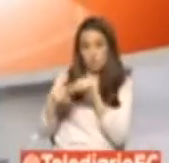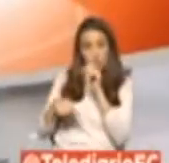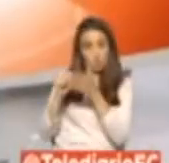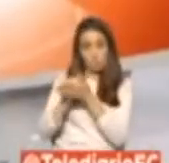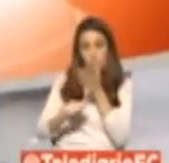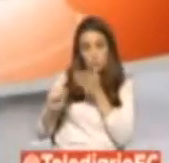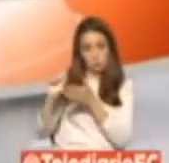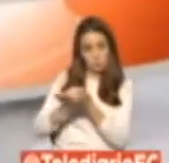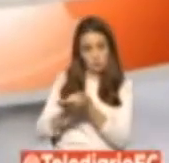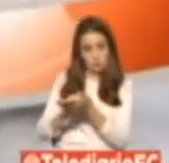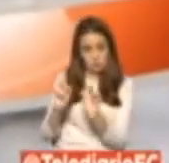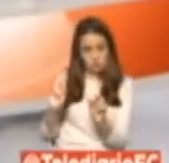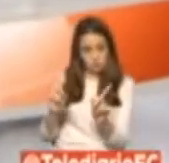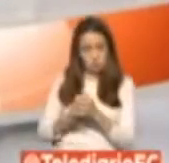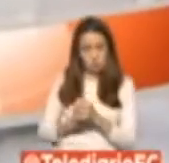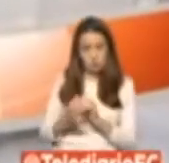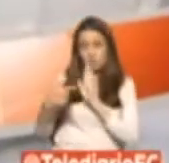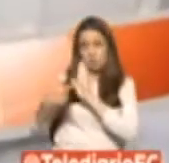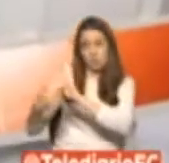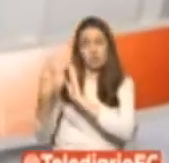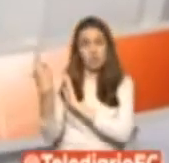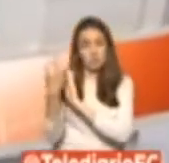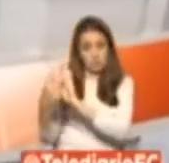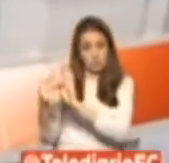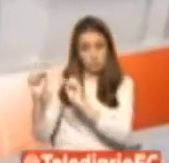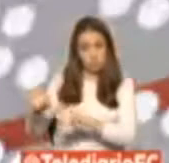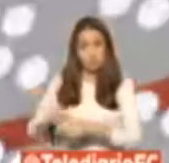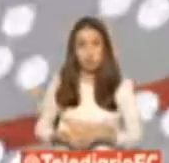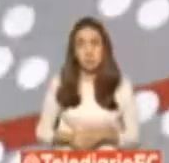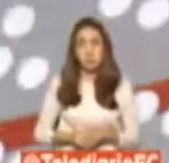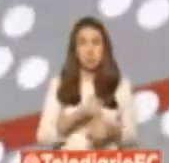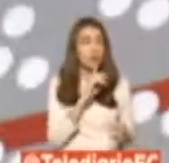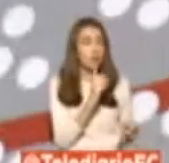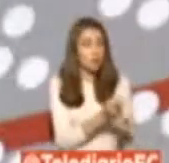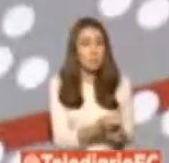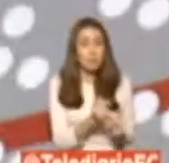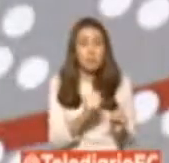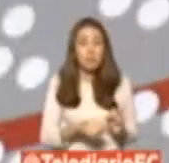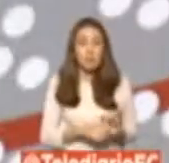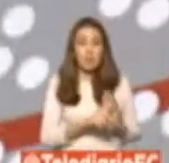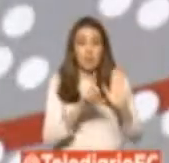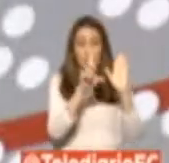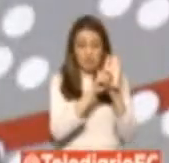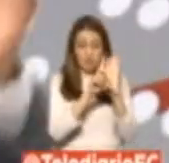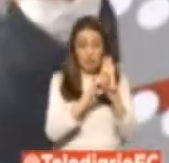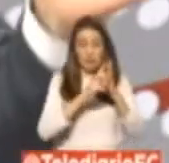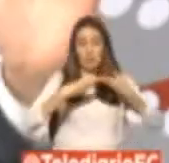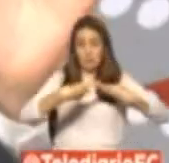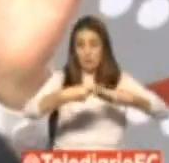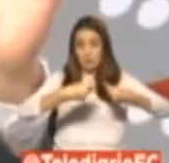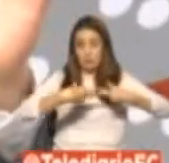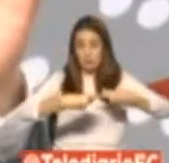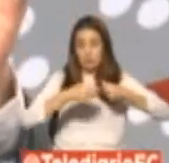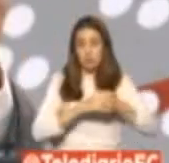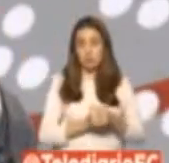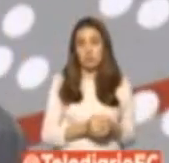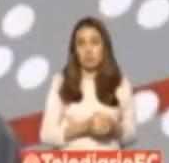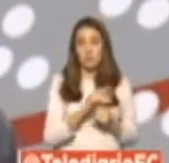haga, pero de manera consciente y declarada que es una competencia. En la ley orgánica del gasto electoral del